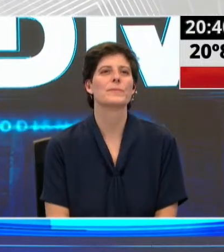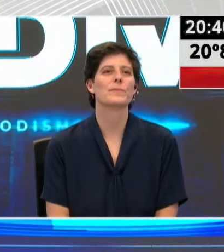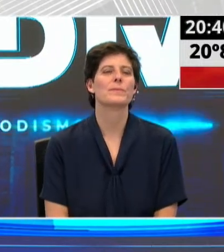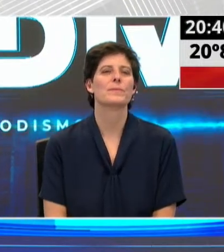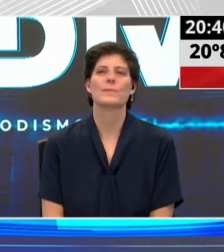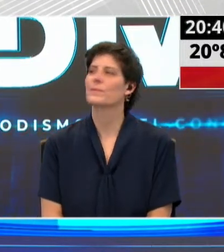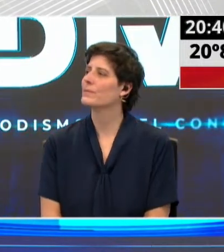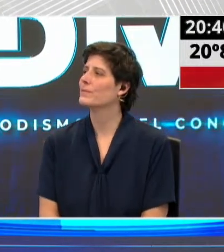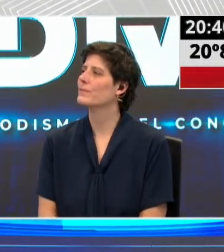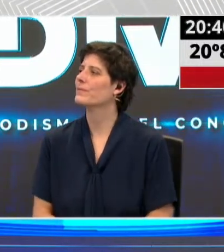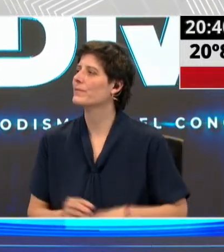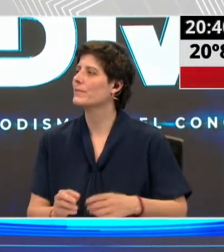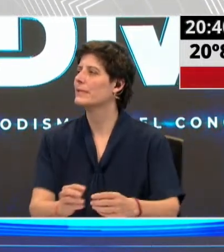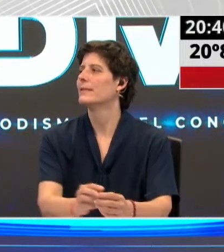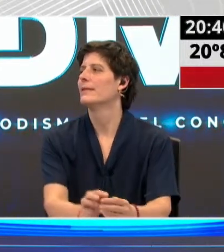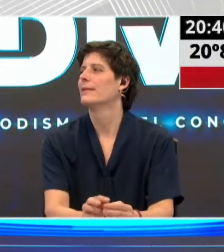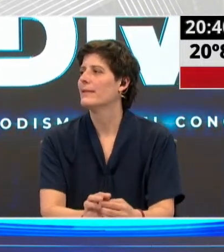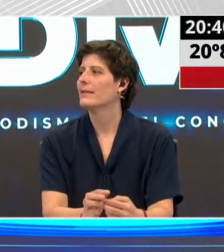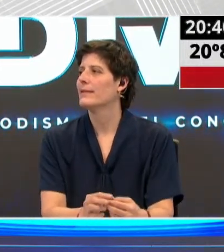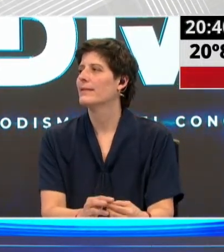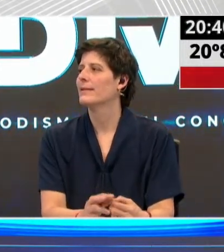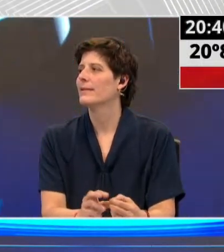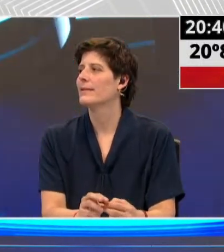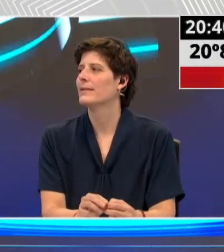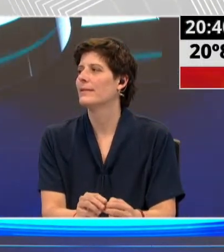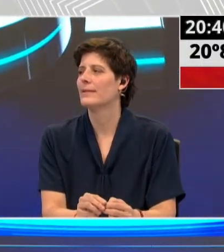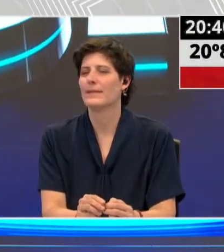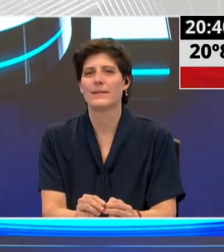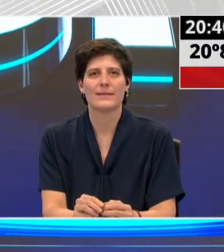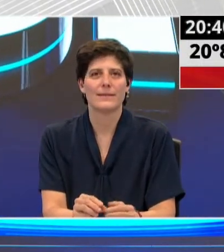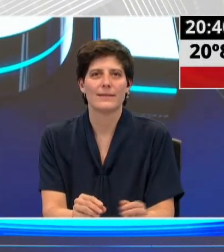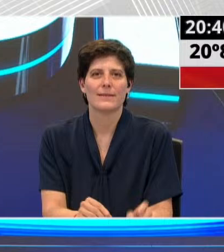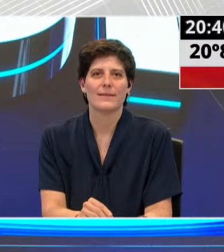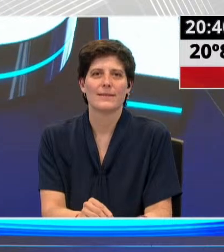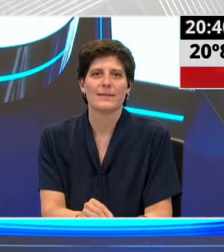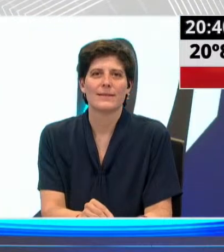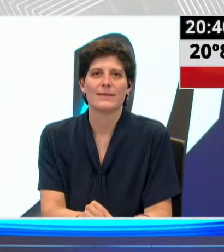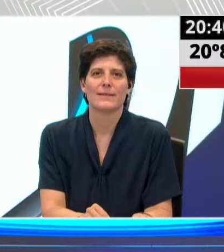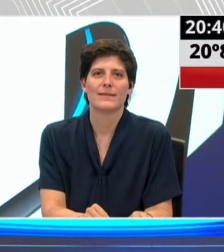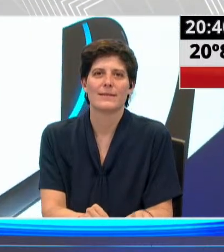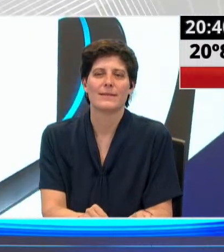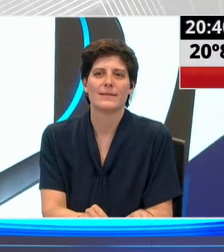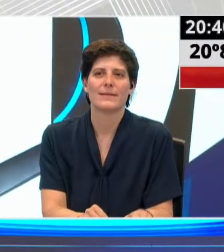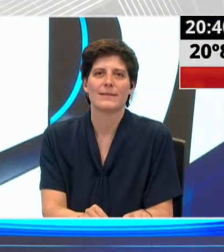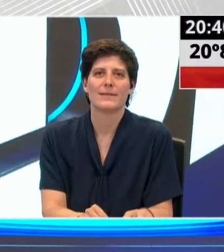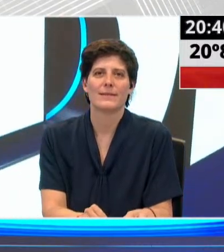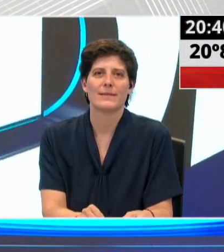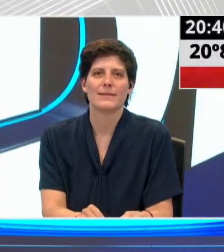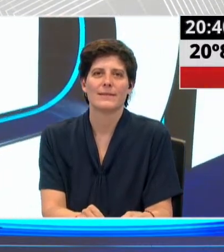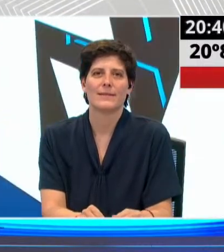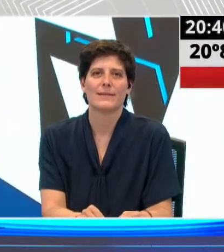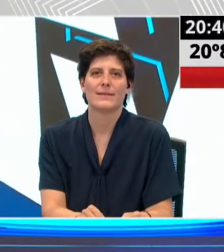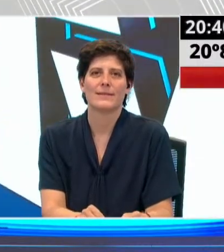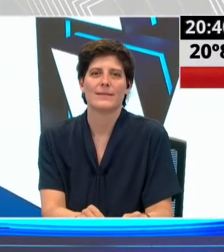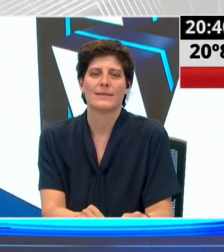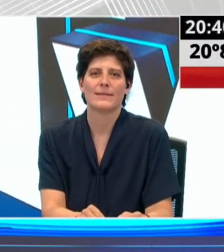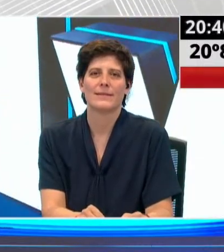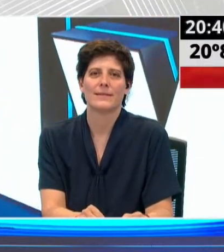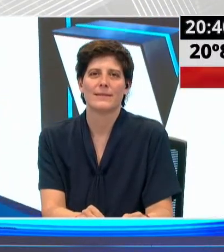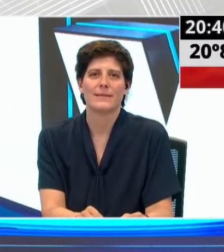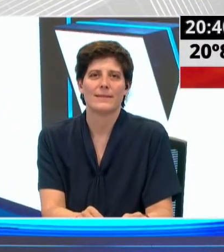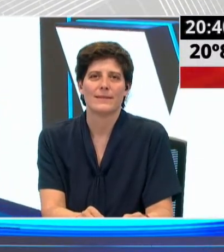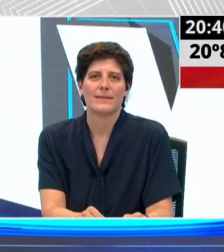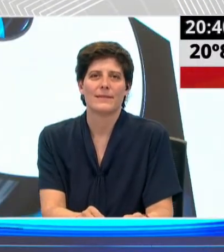¿no? Así que estamos hablando de una figura que le buscaba garantizar los consensos suficientes al entonces